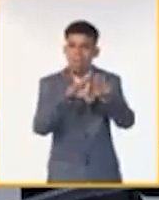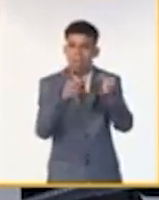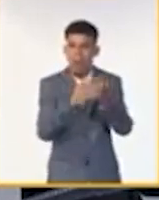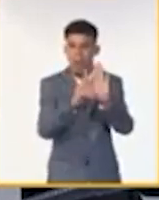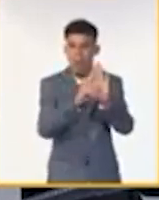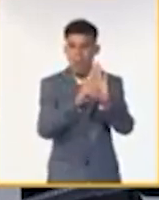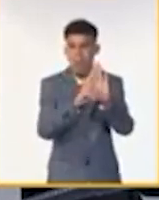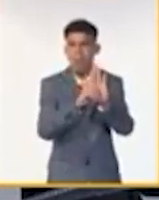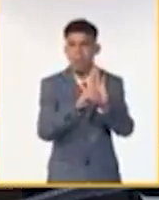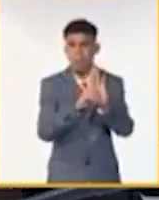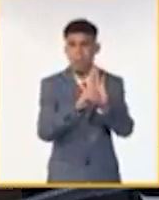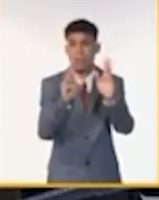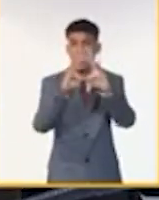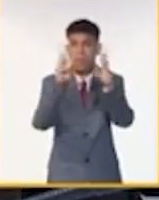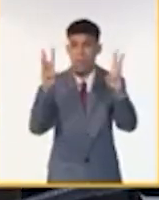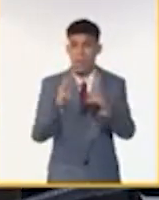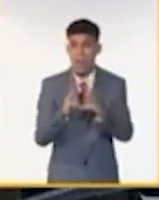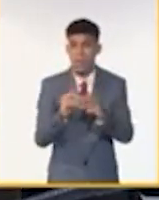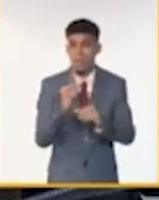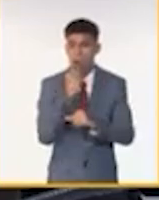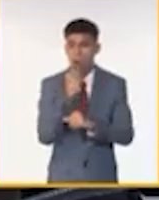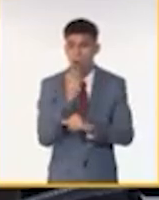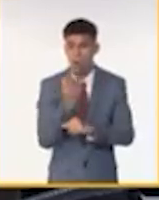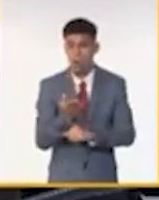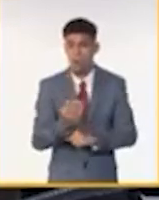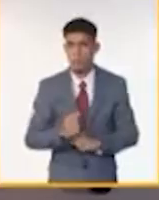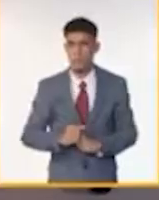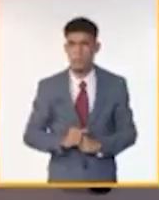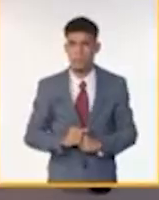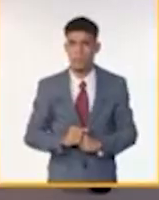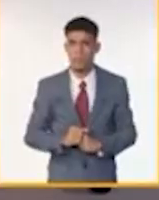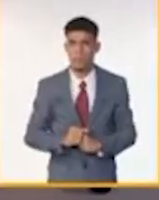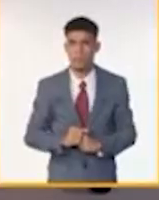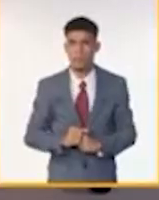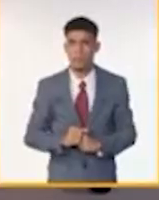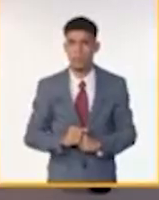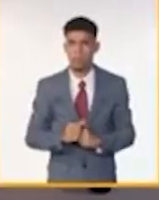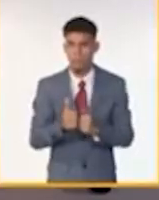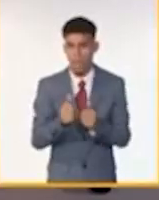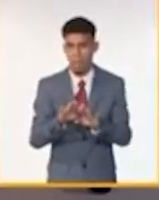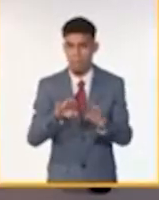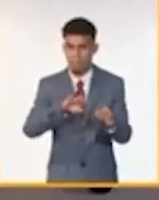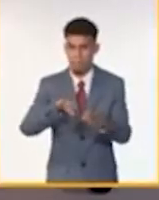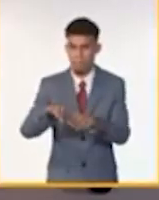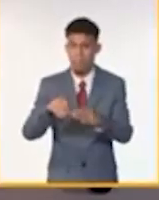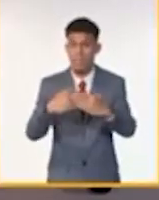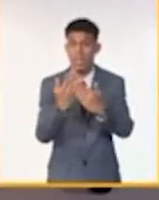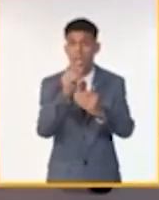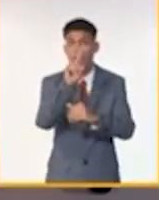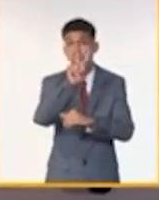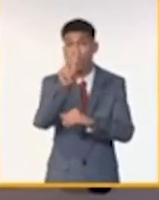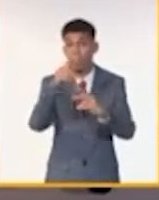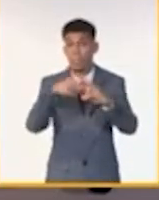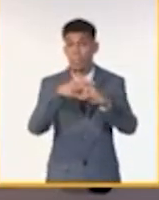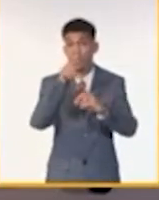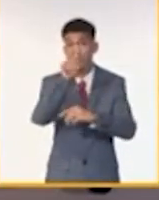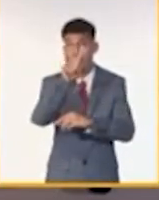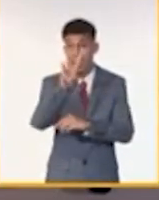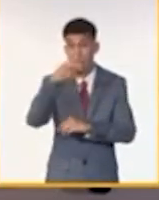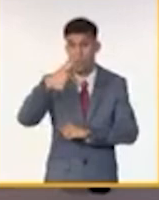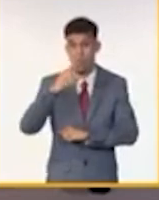opiniones criterios propuestas etcétera etcétera bien el día 12 y 13 de junio se